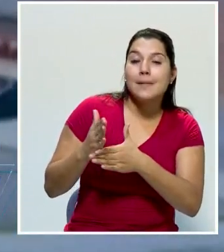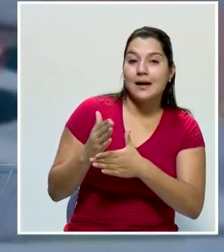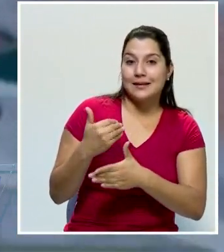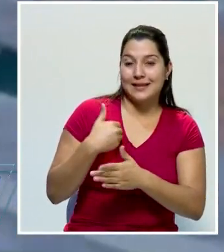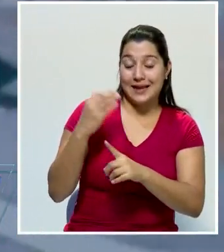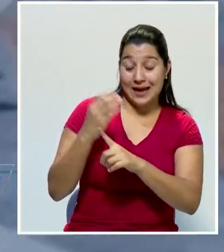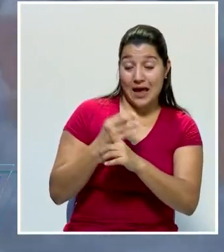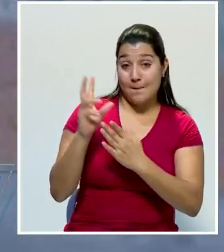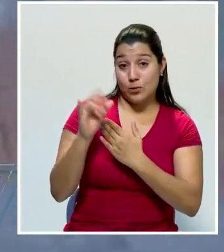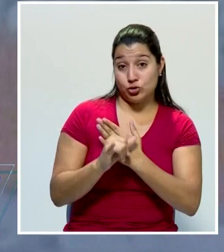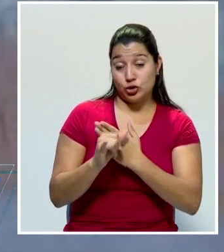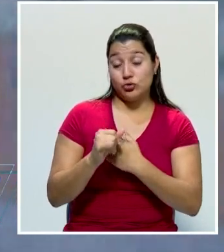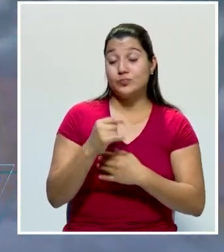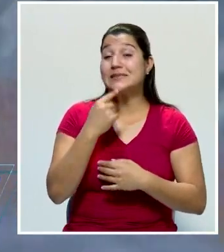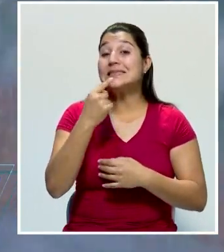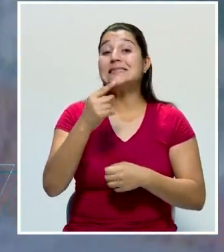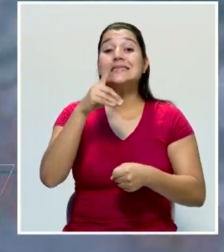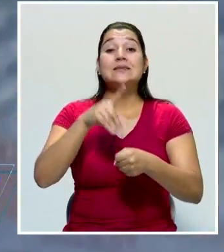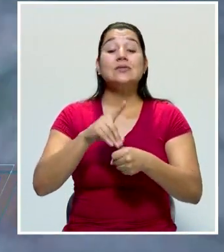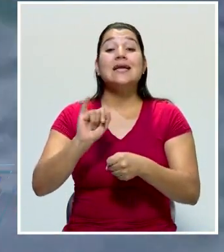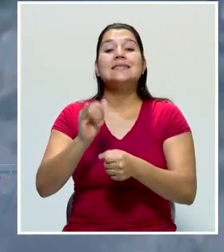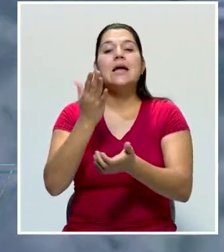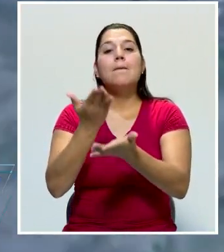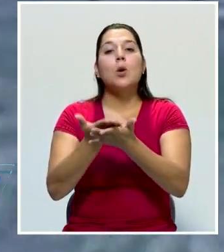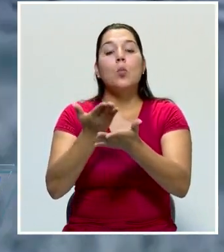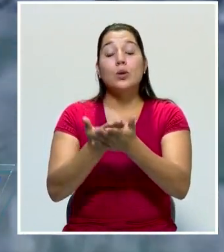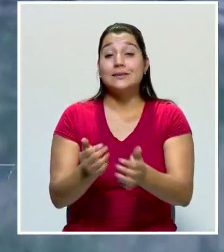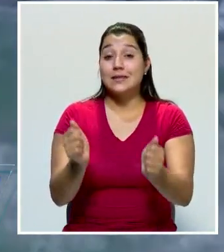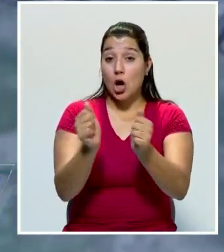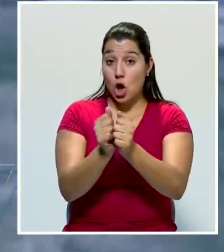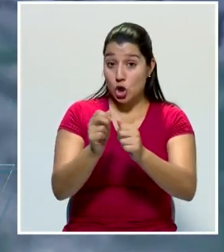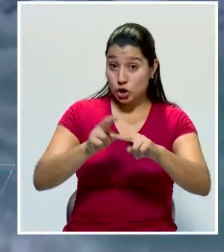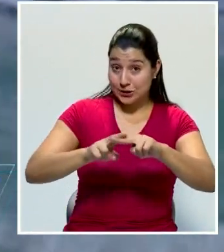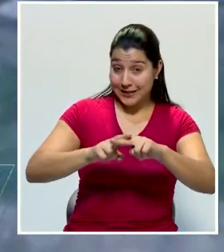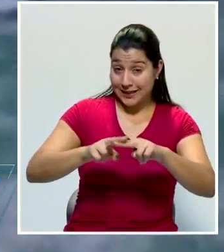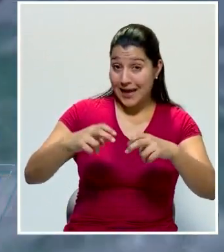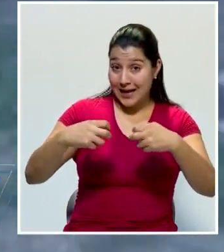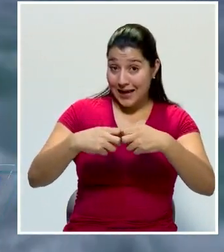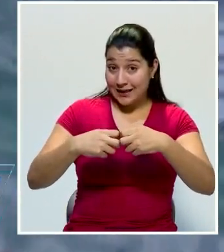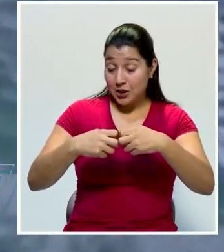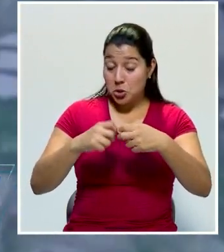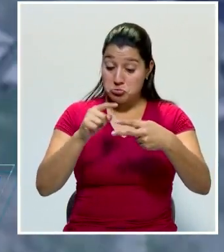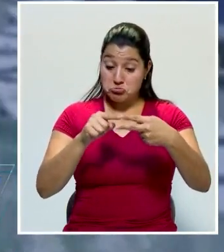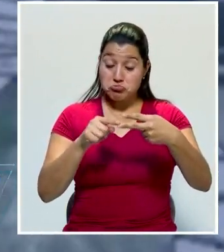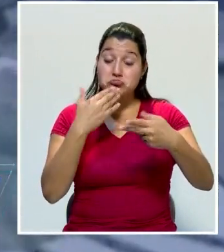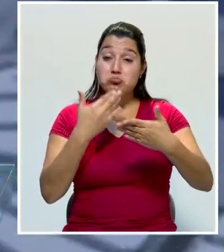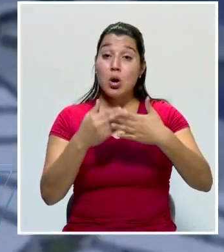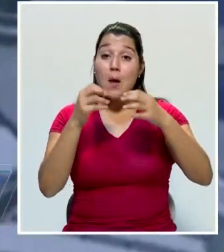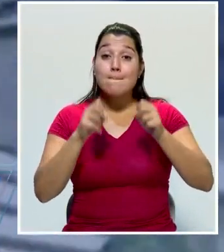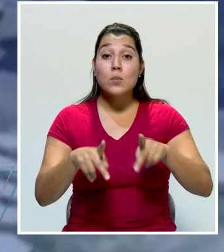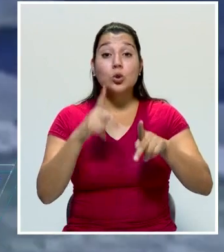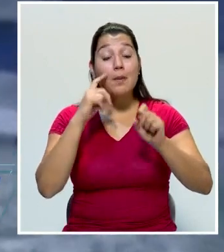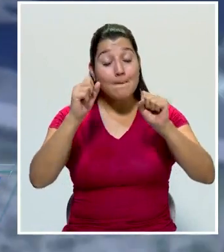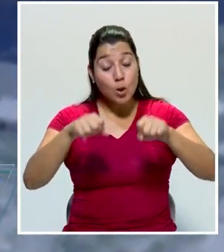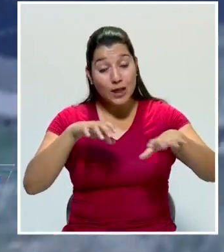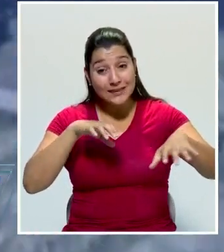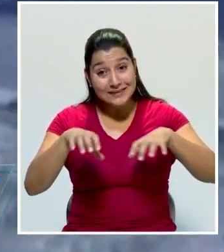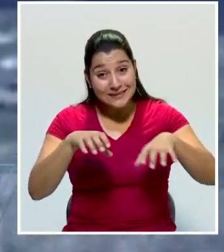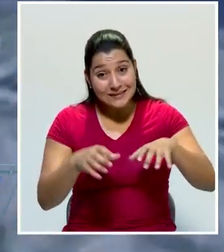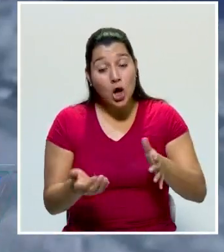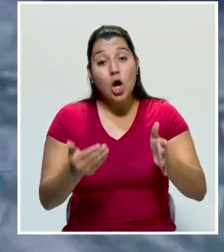proyecto. La legisladora considera que esta propuesta, junto con el tren eléctrico, son una oportunidad para activar el empleo en el